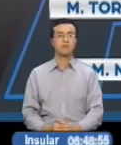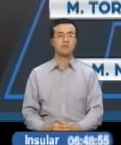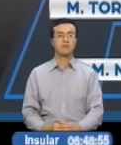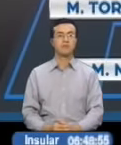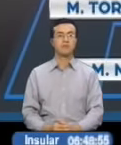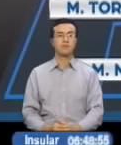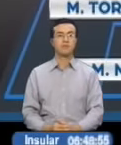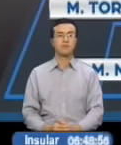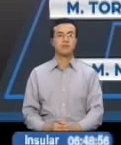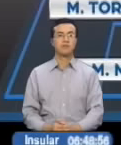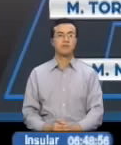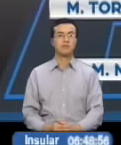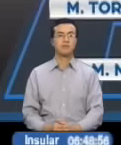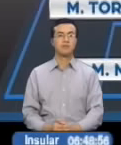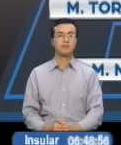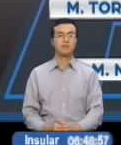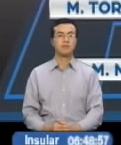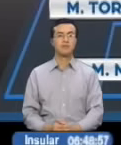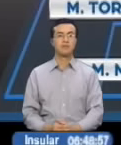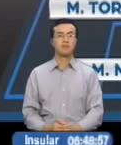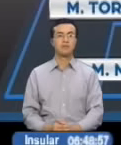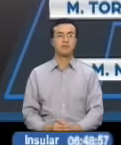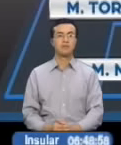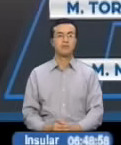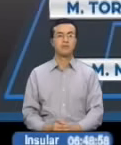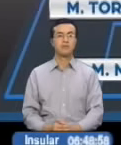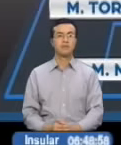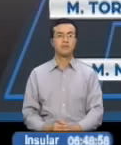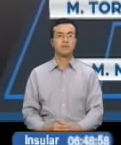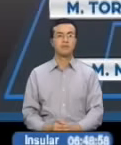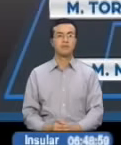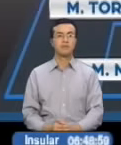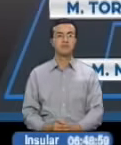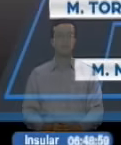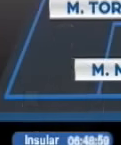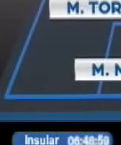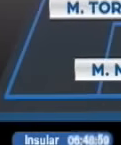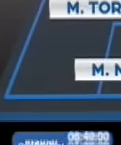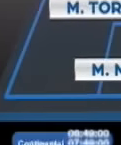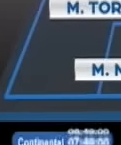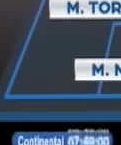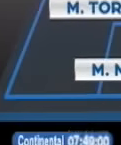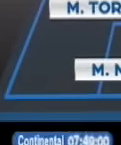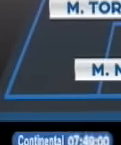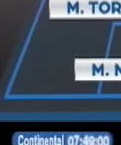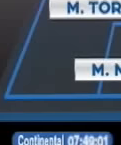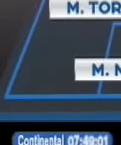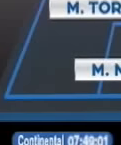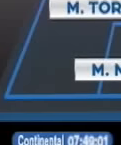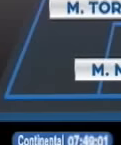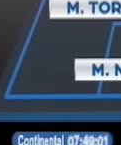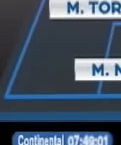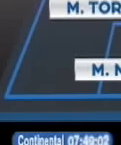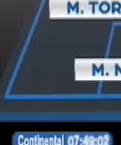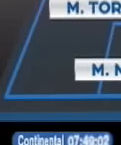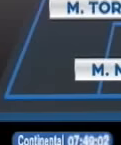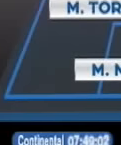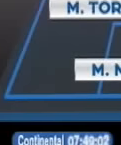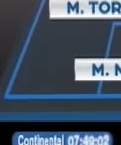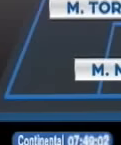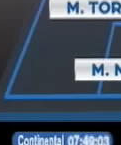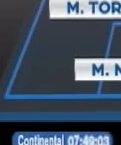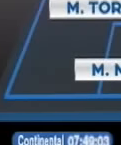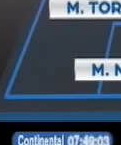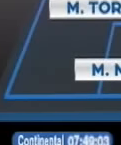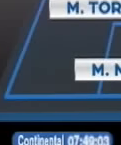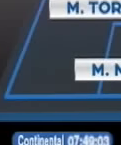Sánchez, Alexis Enríquez y Farid Díaz. Medio campo con Magnelli Torres, Alexander Mejía, Diego Arias y Orlando Berrío para dejar en ataque a